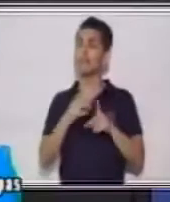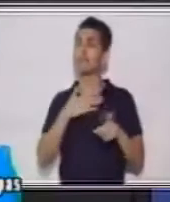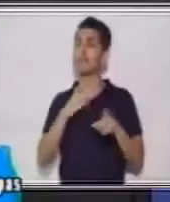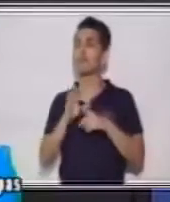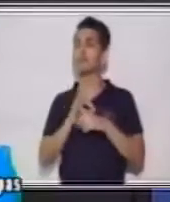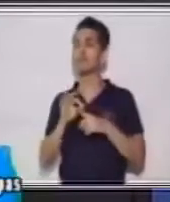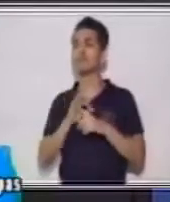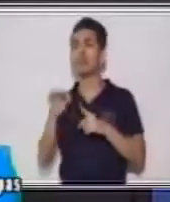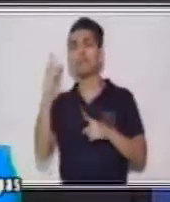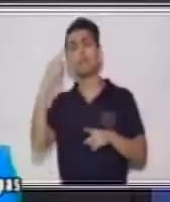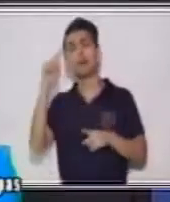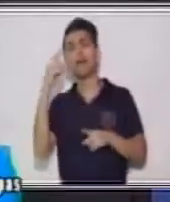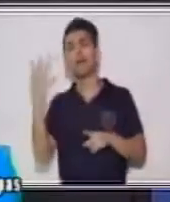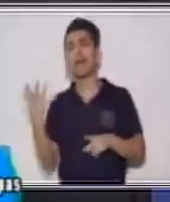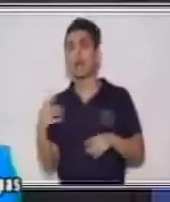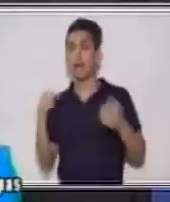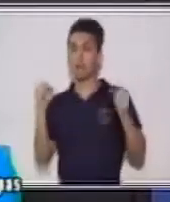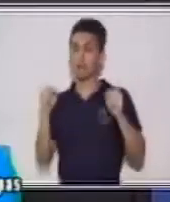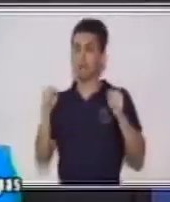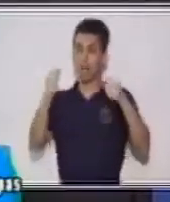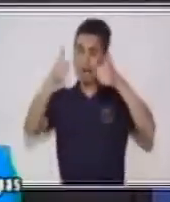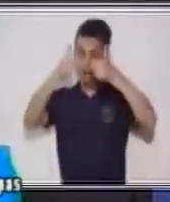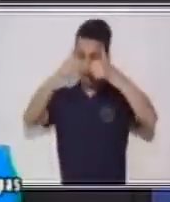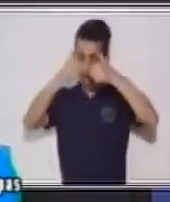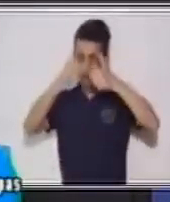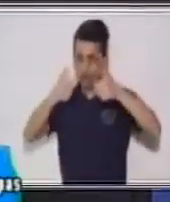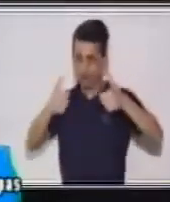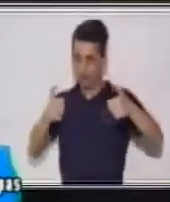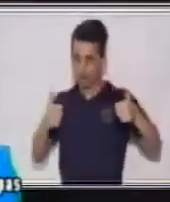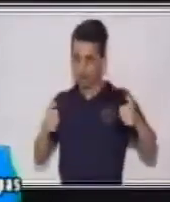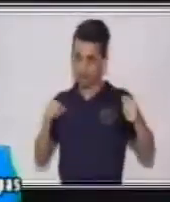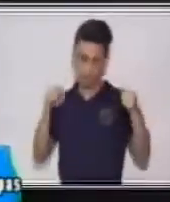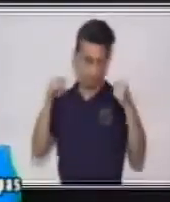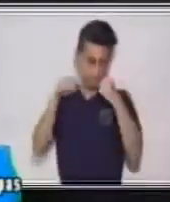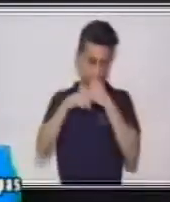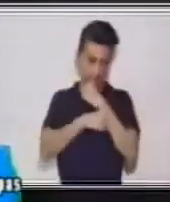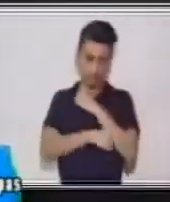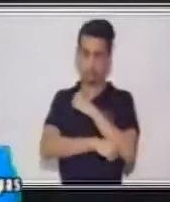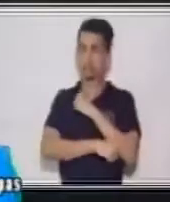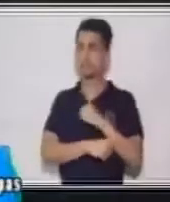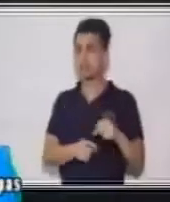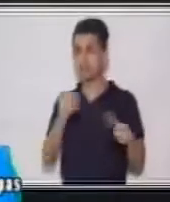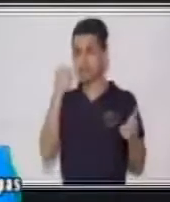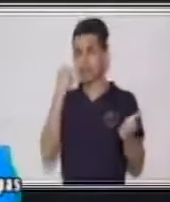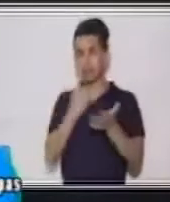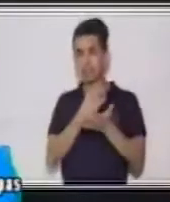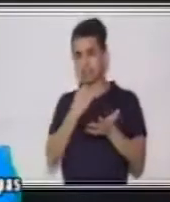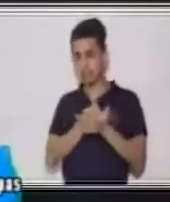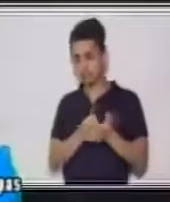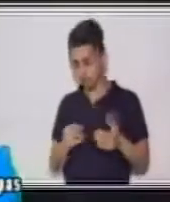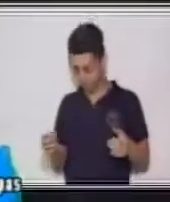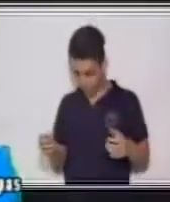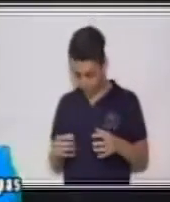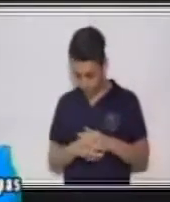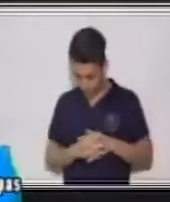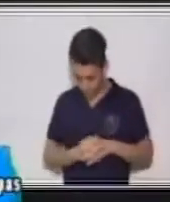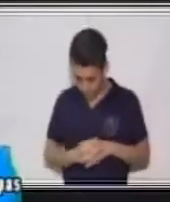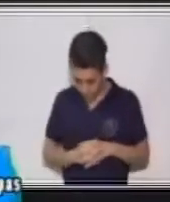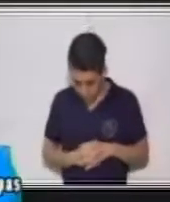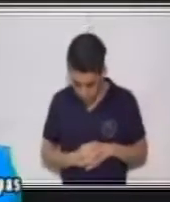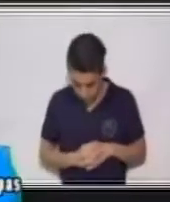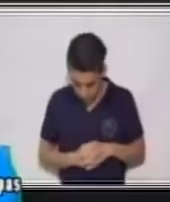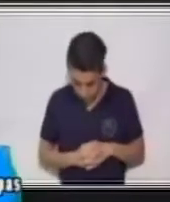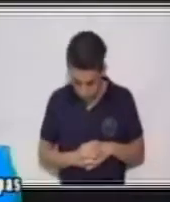análisis más práctico, un análisis concreto de un estudio, de una investigación.